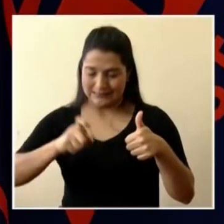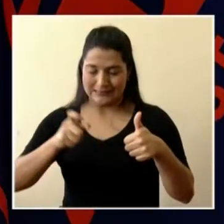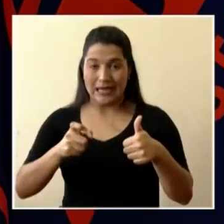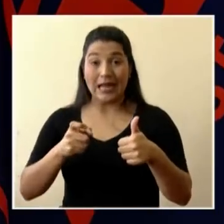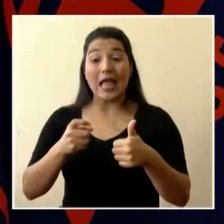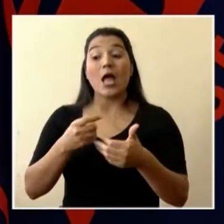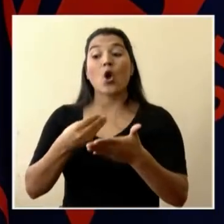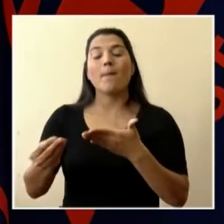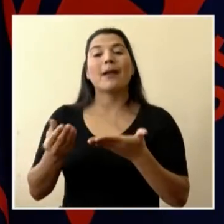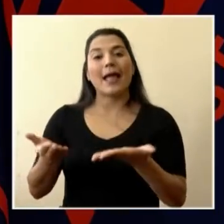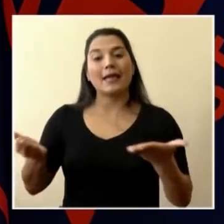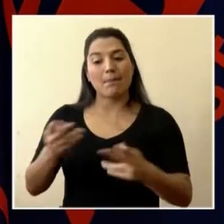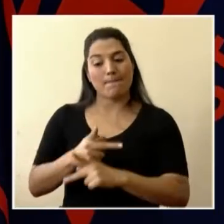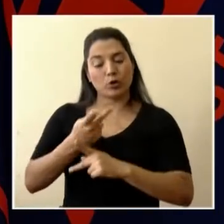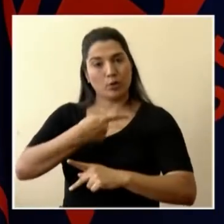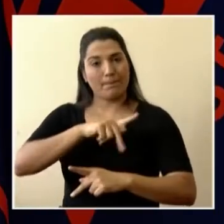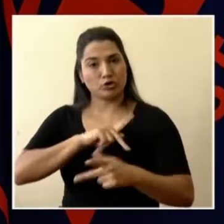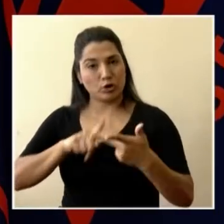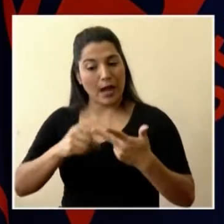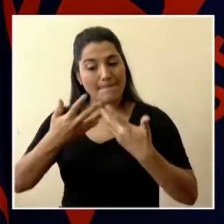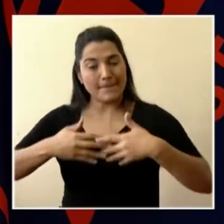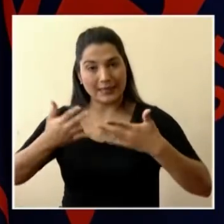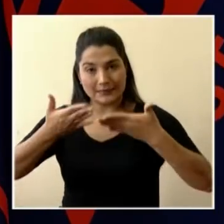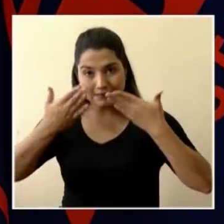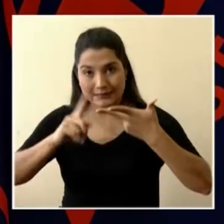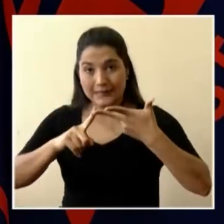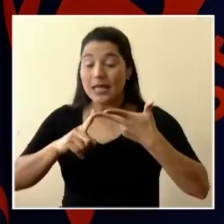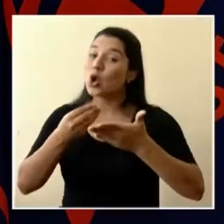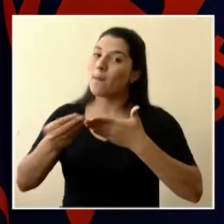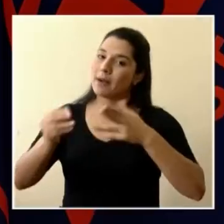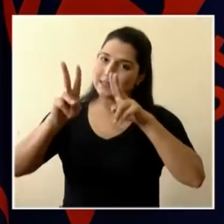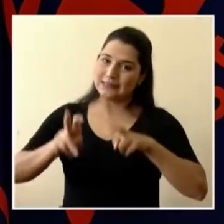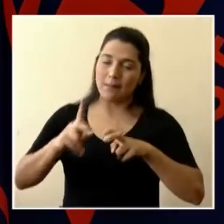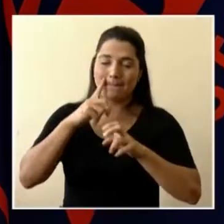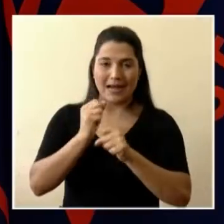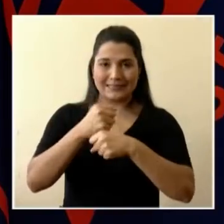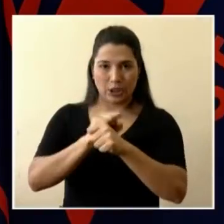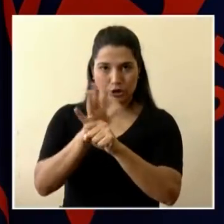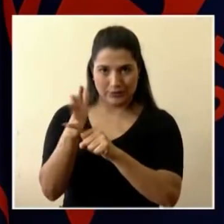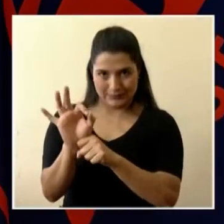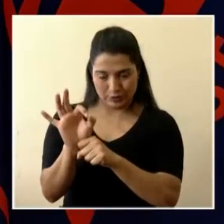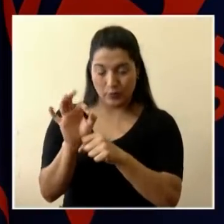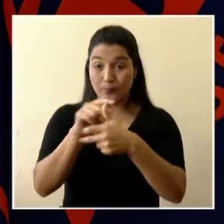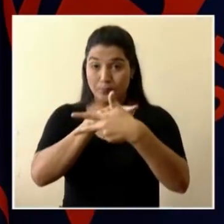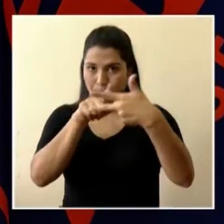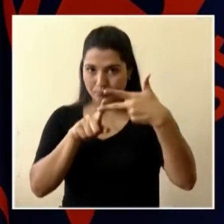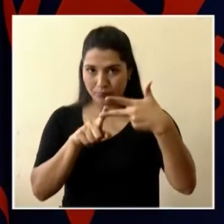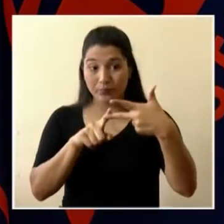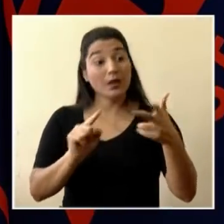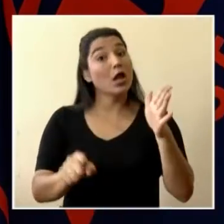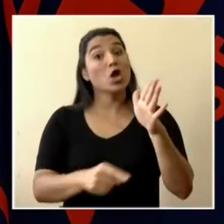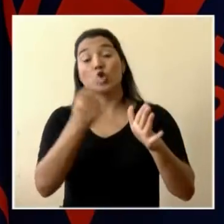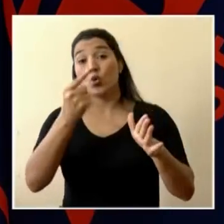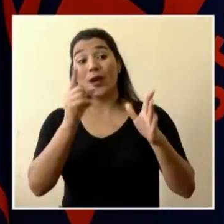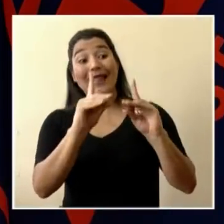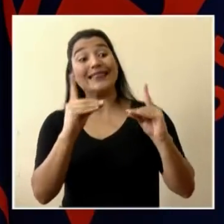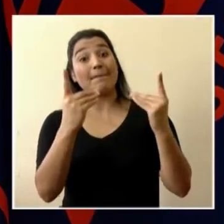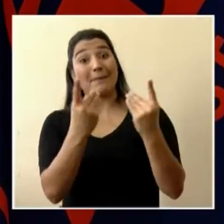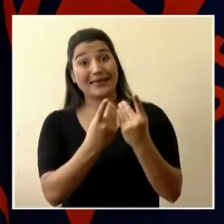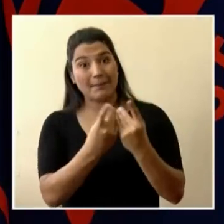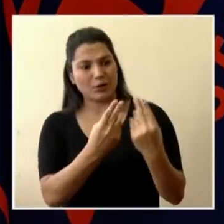la necesidad de respiradores, identificamos la necesidad de pruebas diagnósticas. Inmediatamente el Departamento de Logística, en conjunto con la